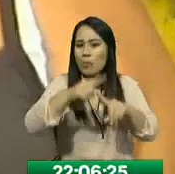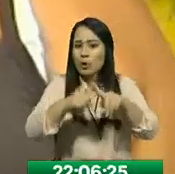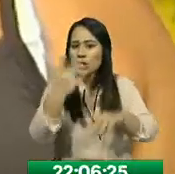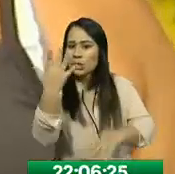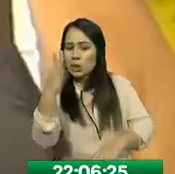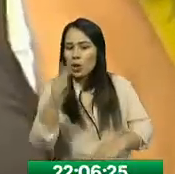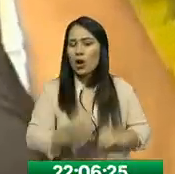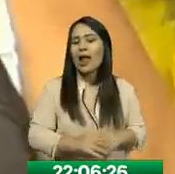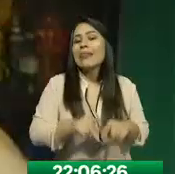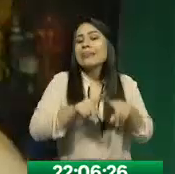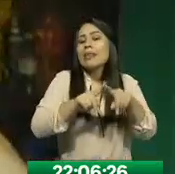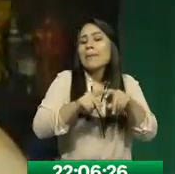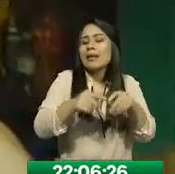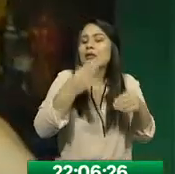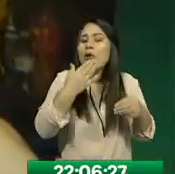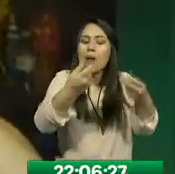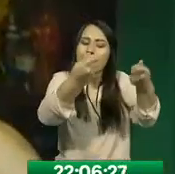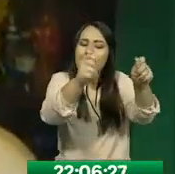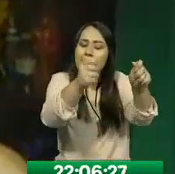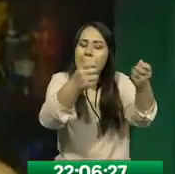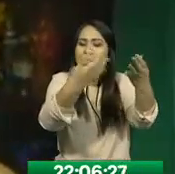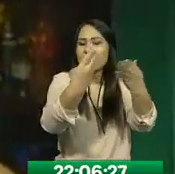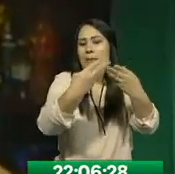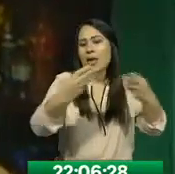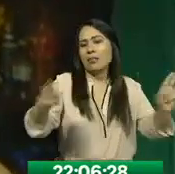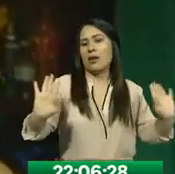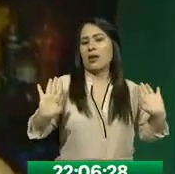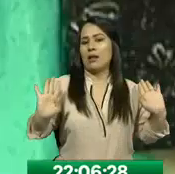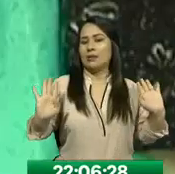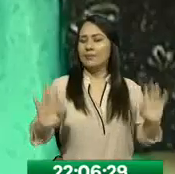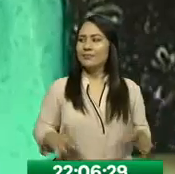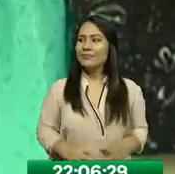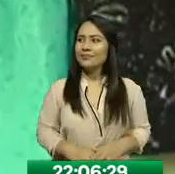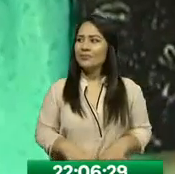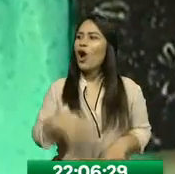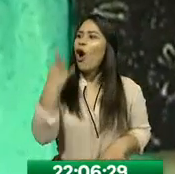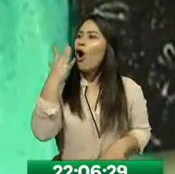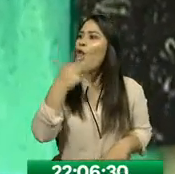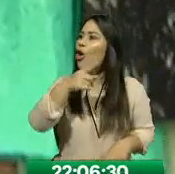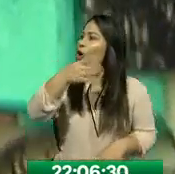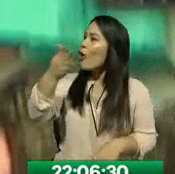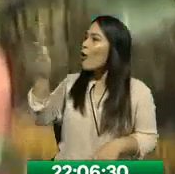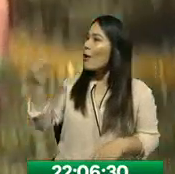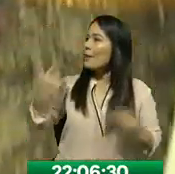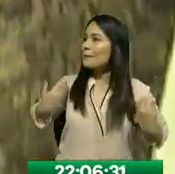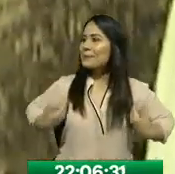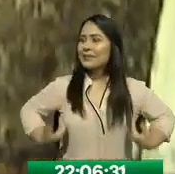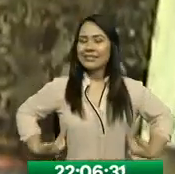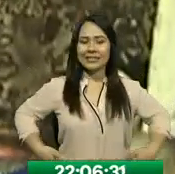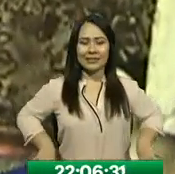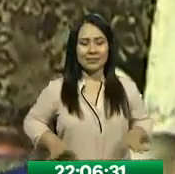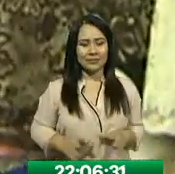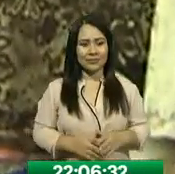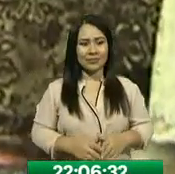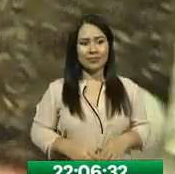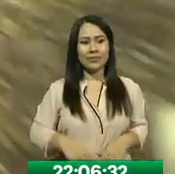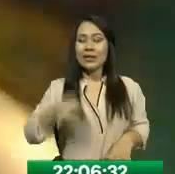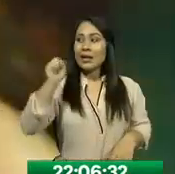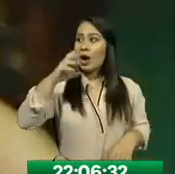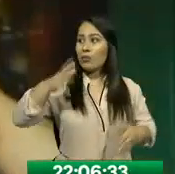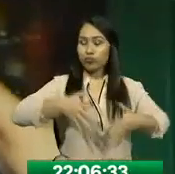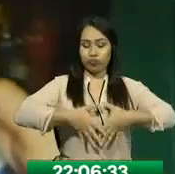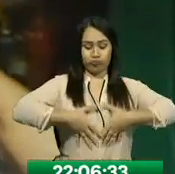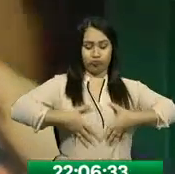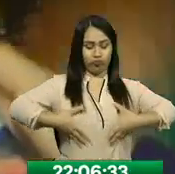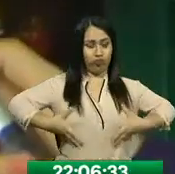tres por diez, depende de la calidad. Se está vendiendo bastante los vestidos. ¿Color? ¿Cuál es la última tendencia? Los vestidos así con